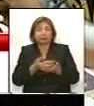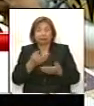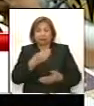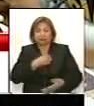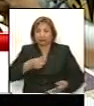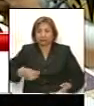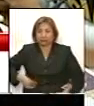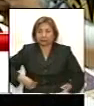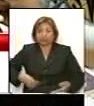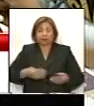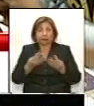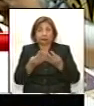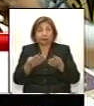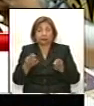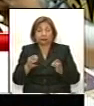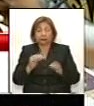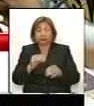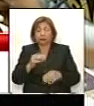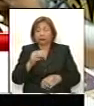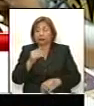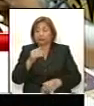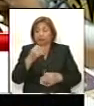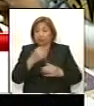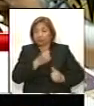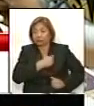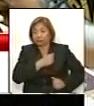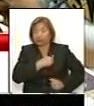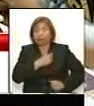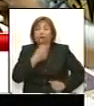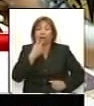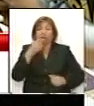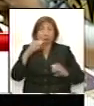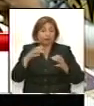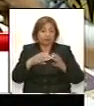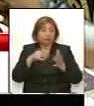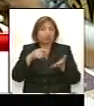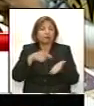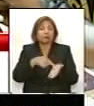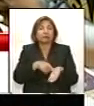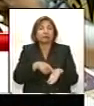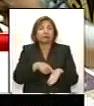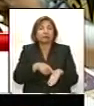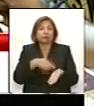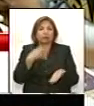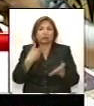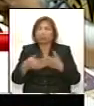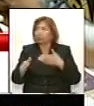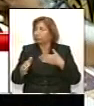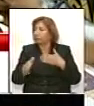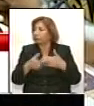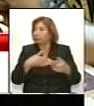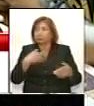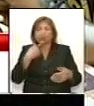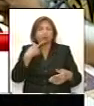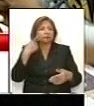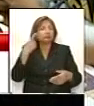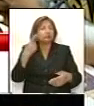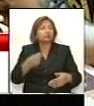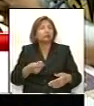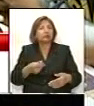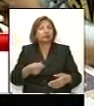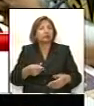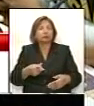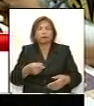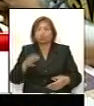Ministerio del Interior en una reunión que tuvo la congresista fue que lo que tienen que indicar es que cualquier comisaría hace lo que ha indicado la efectiva